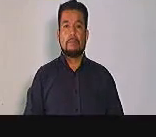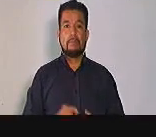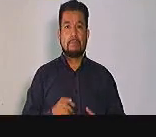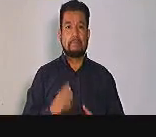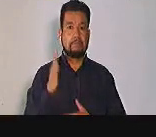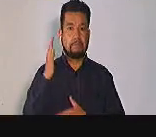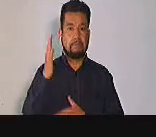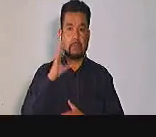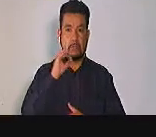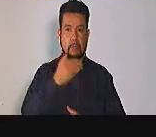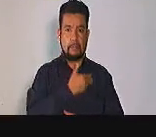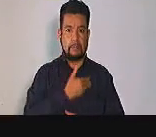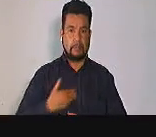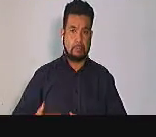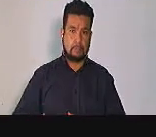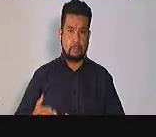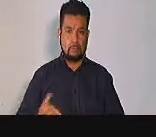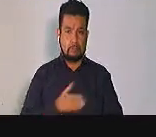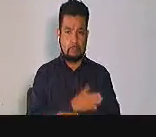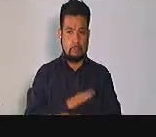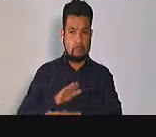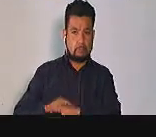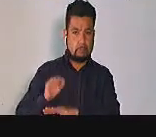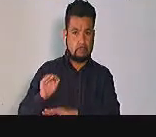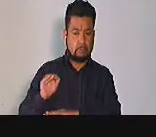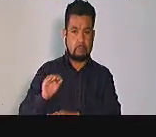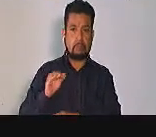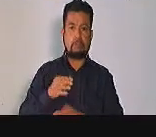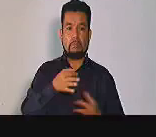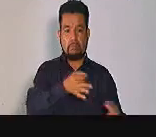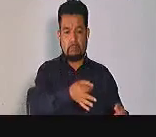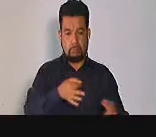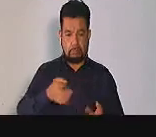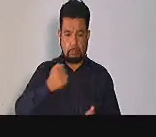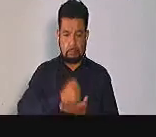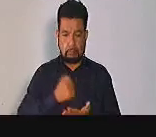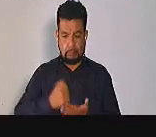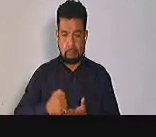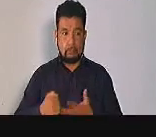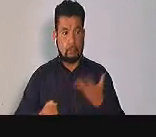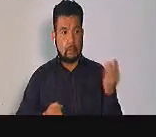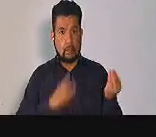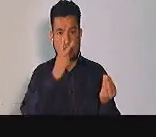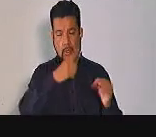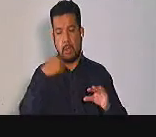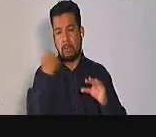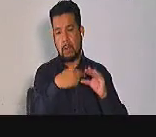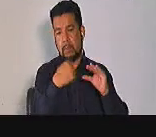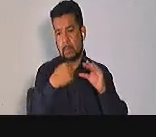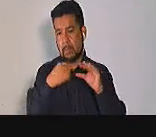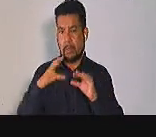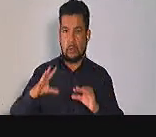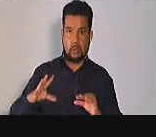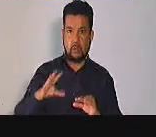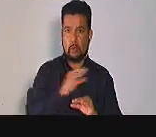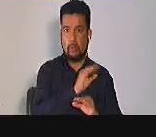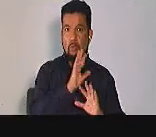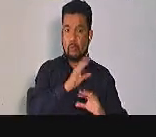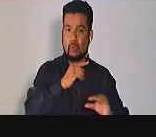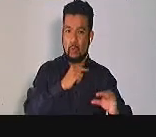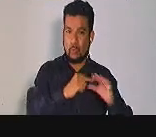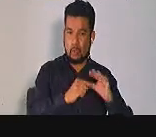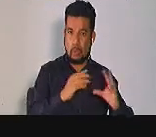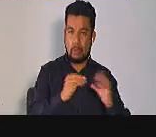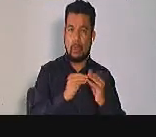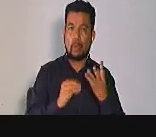Esas ponencias, señor presidente, como se lo indico, fueron radicadas y fueron remitidas a cada uno de los honorables concejales, tanto al correo